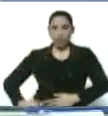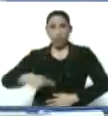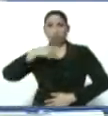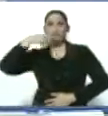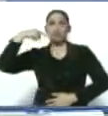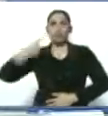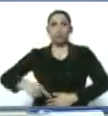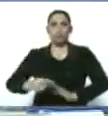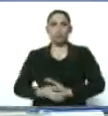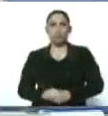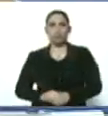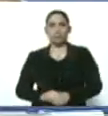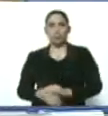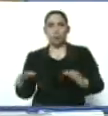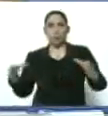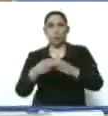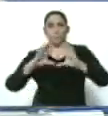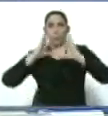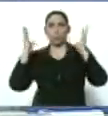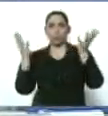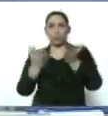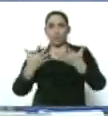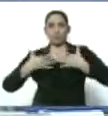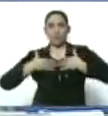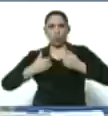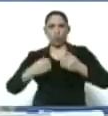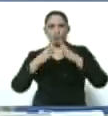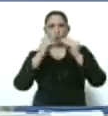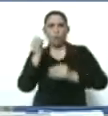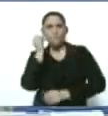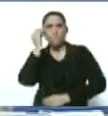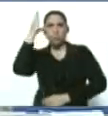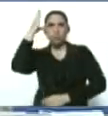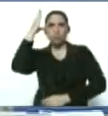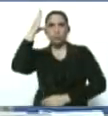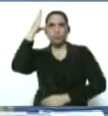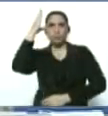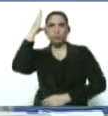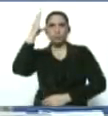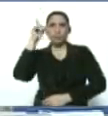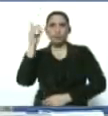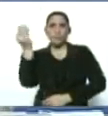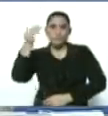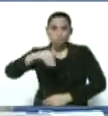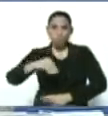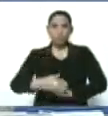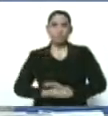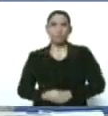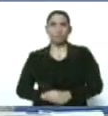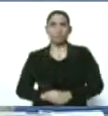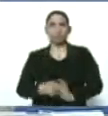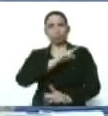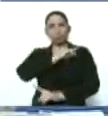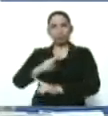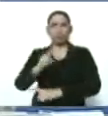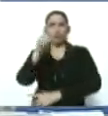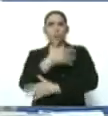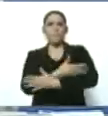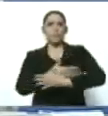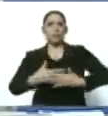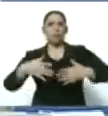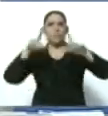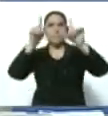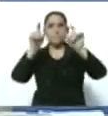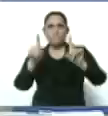Rusia, de la Organización Mundial de la Salud, toda esta capacidad. Y que además he ordenado 1 millón de pruebas